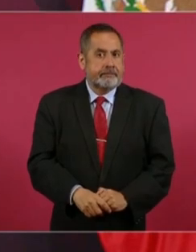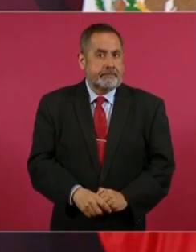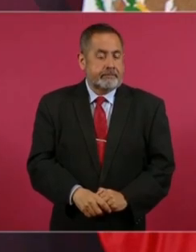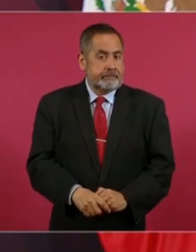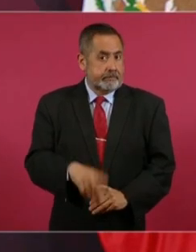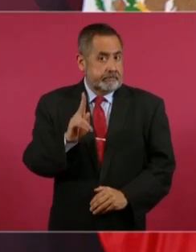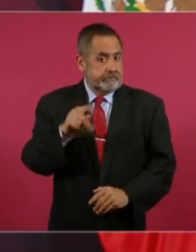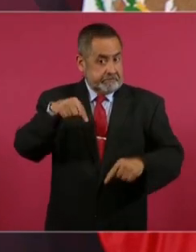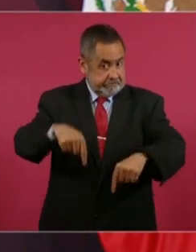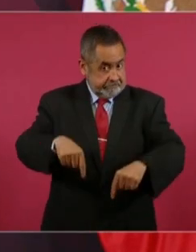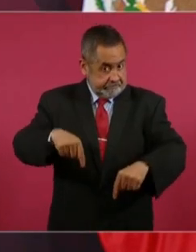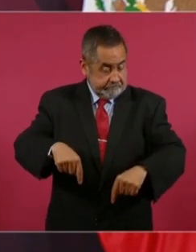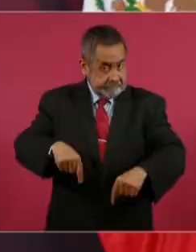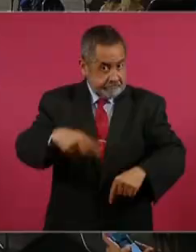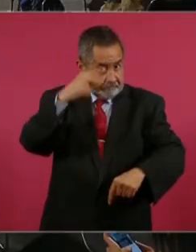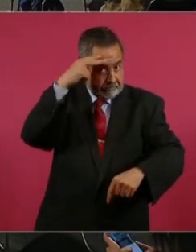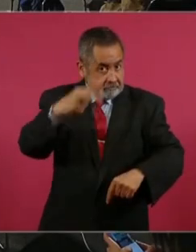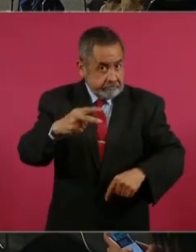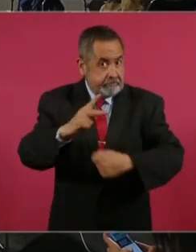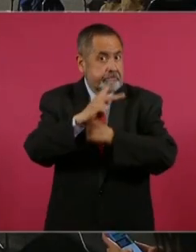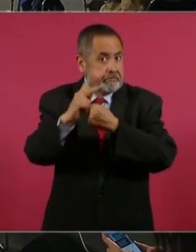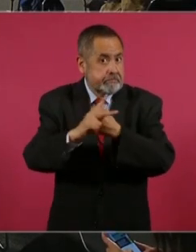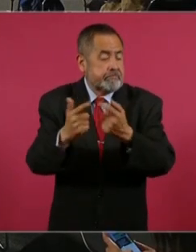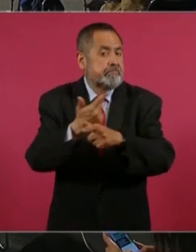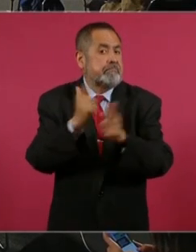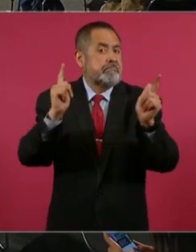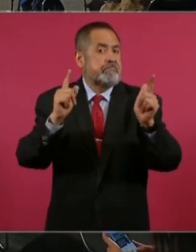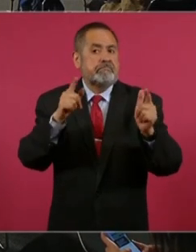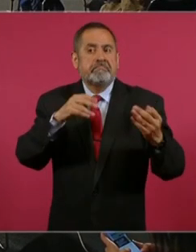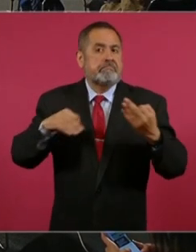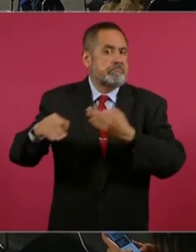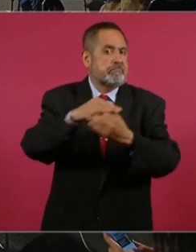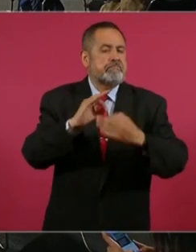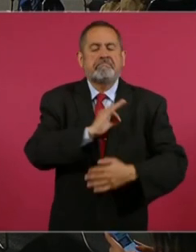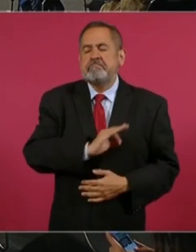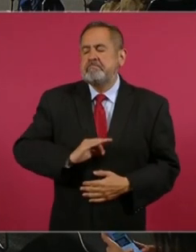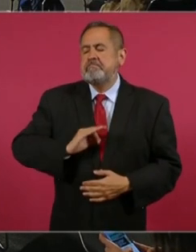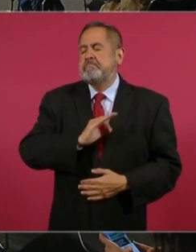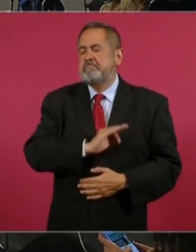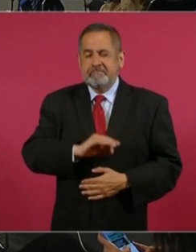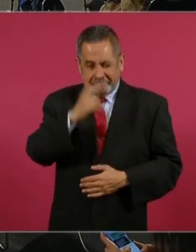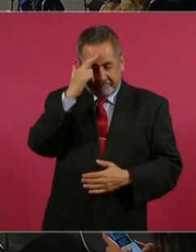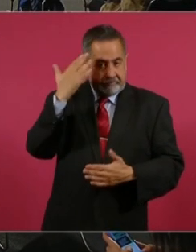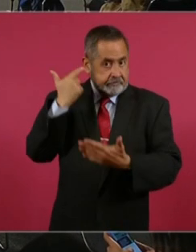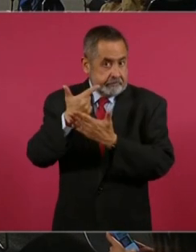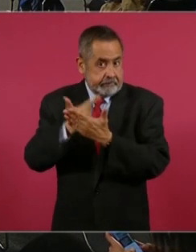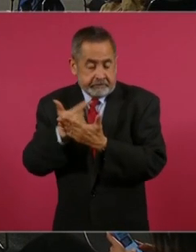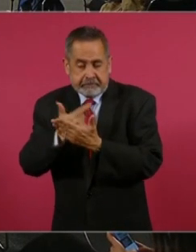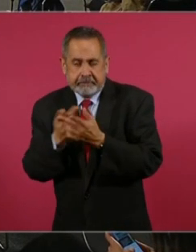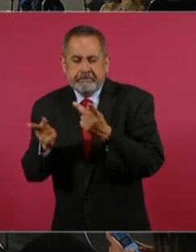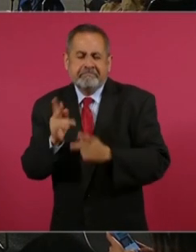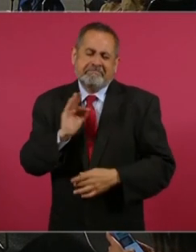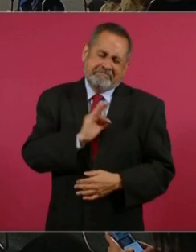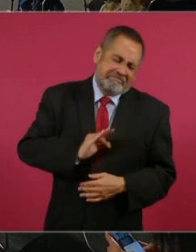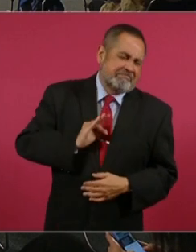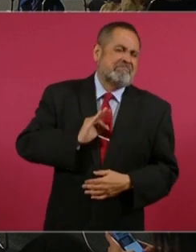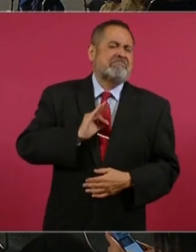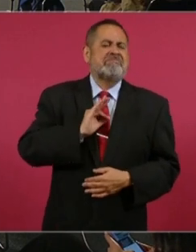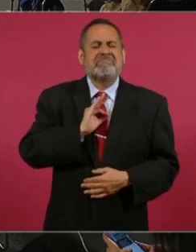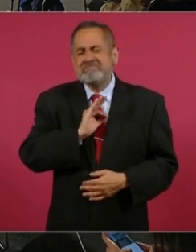Pero aquí vivimos en un país libre y feliz. Ya lo vimos con la encuesta. Feliz, feliz, feliz.